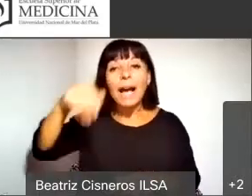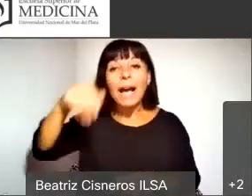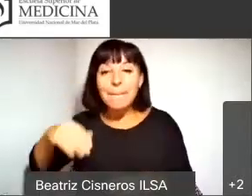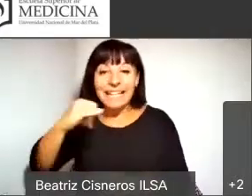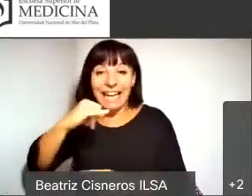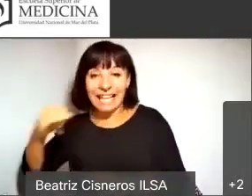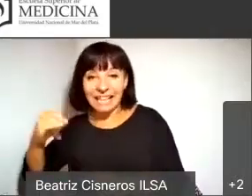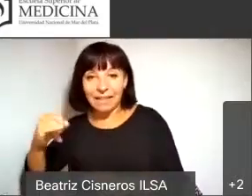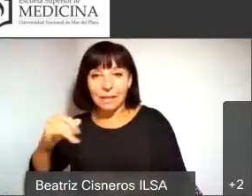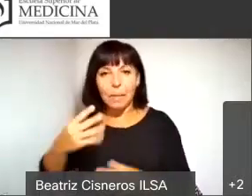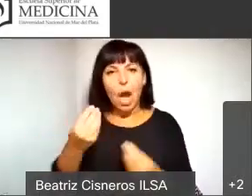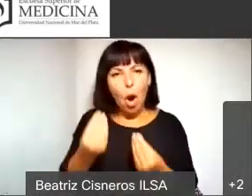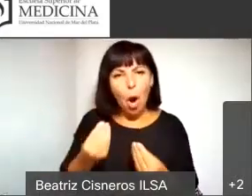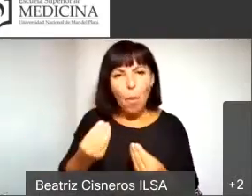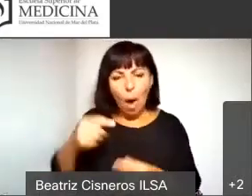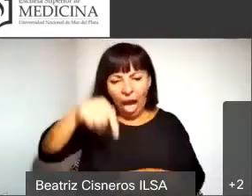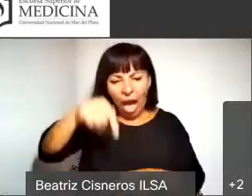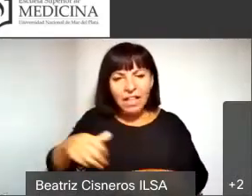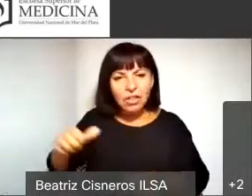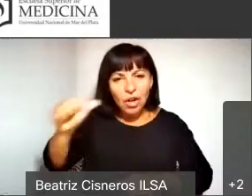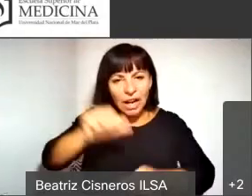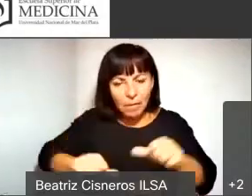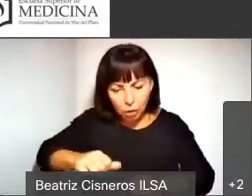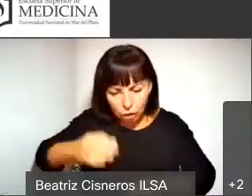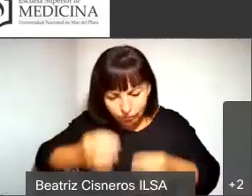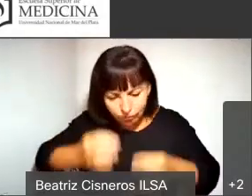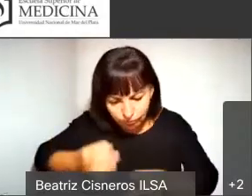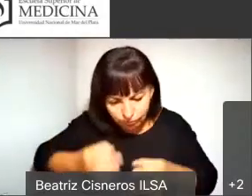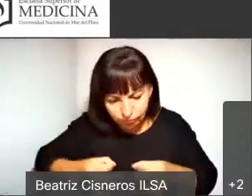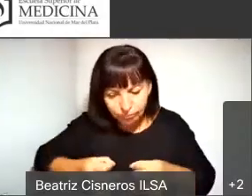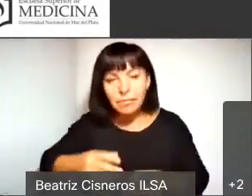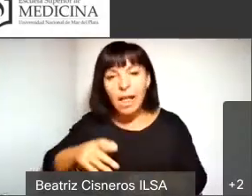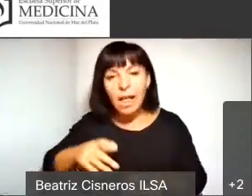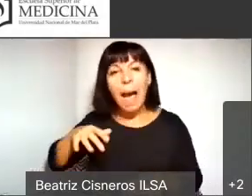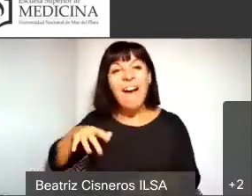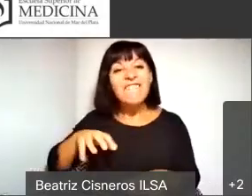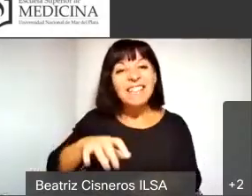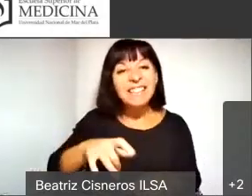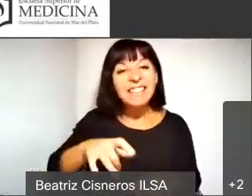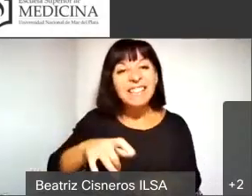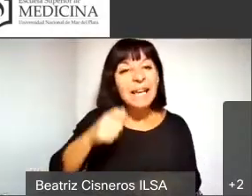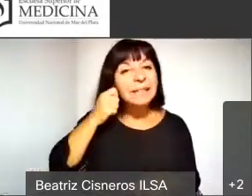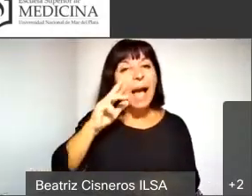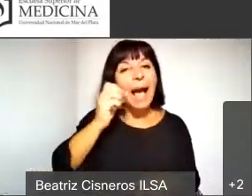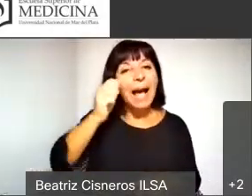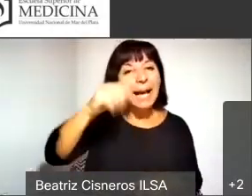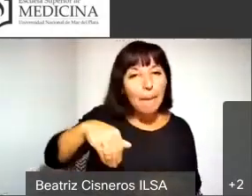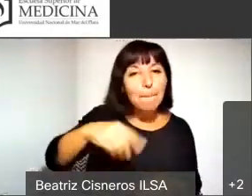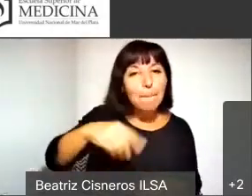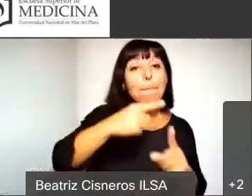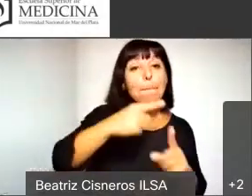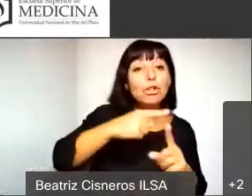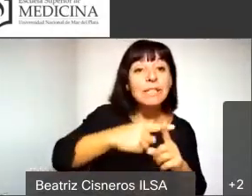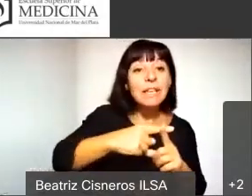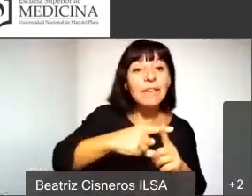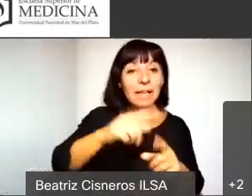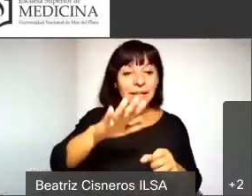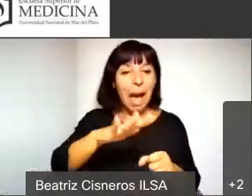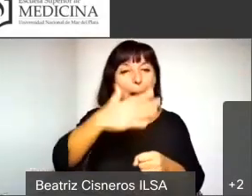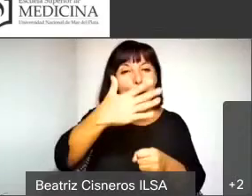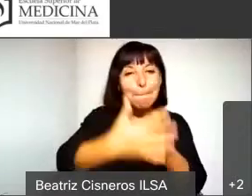laboratorio. Si las bacterias son de tipo gram positivas, esa pared va a adquirir una